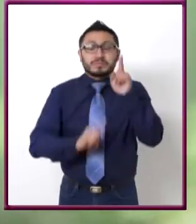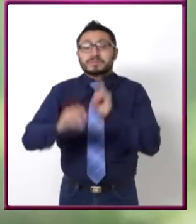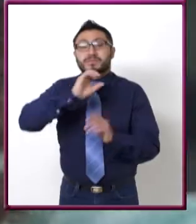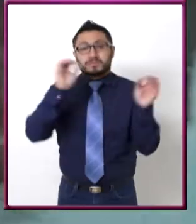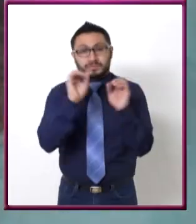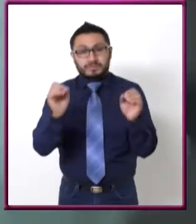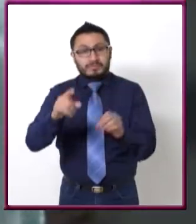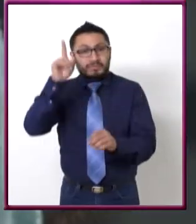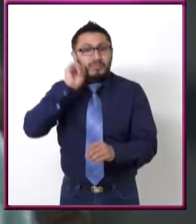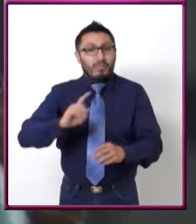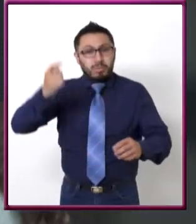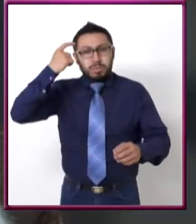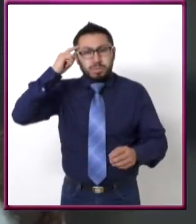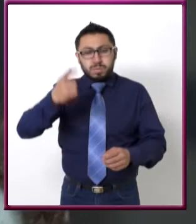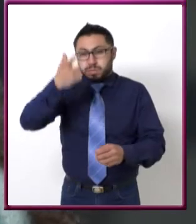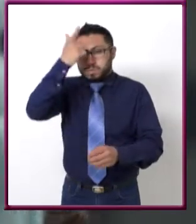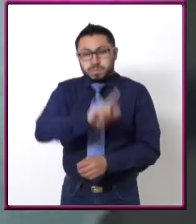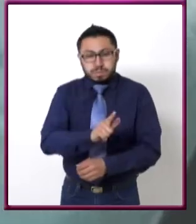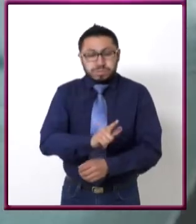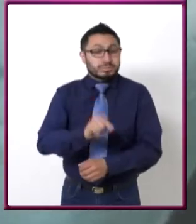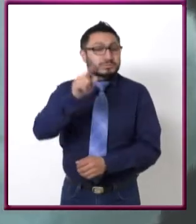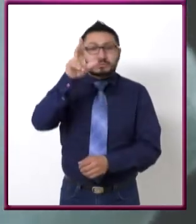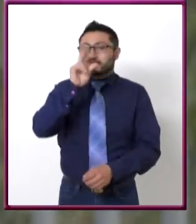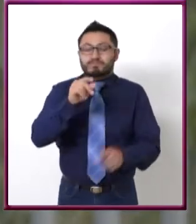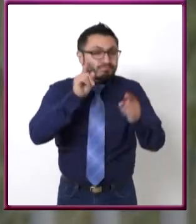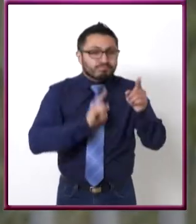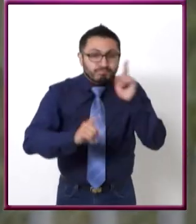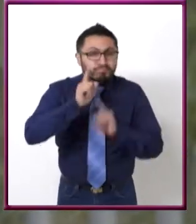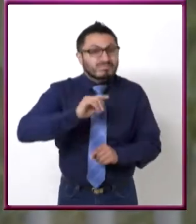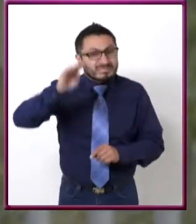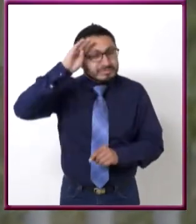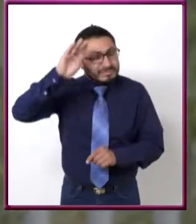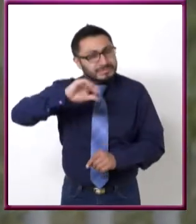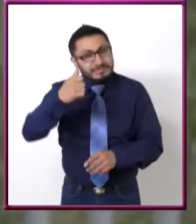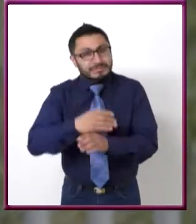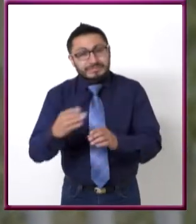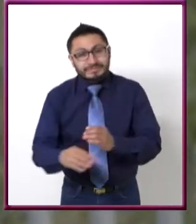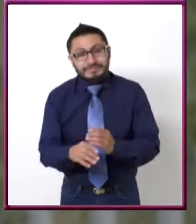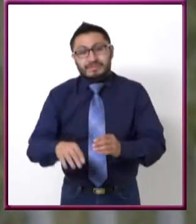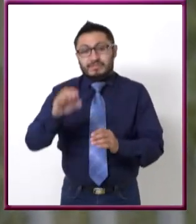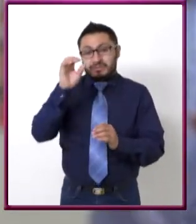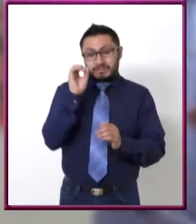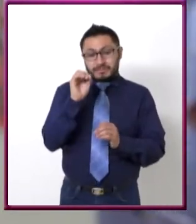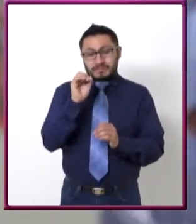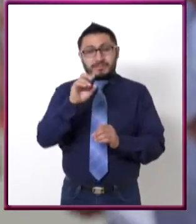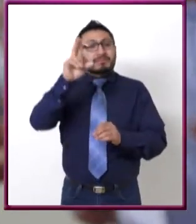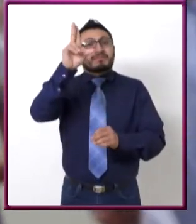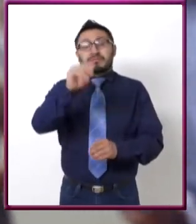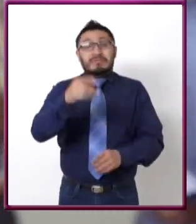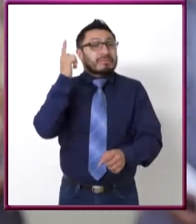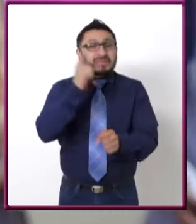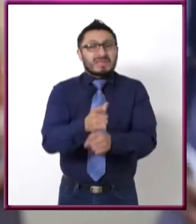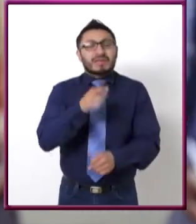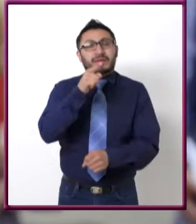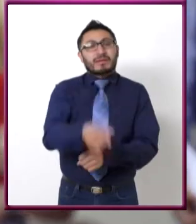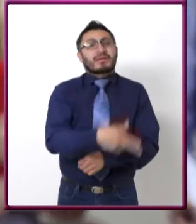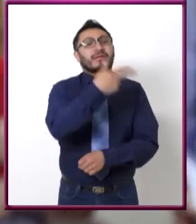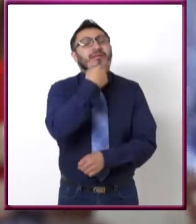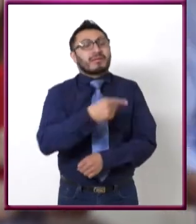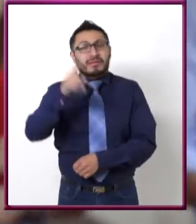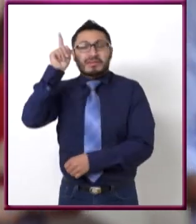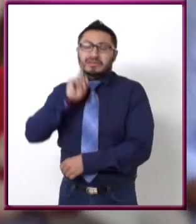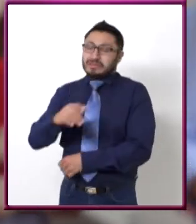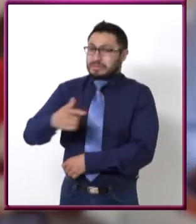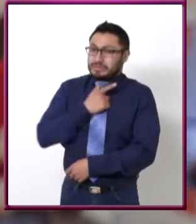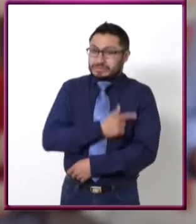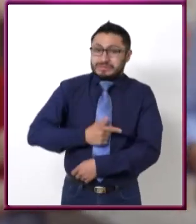no lloran, las mujeres enojadas se ven feas, no llores, piensa en otra cosa, o que no se note que ese